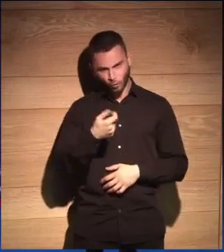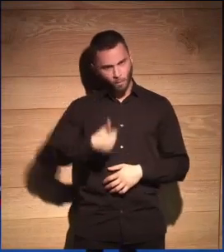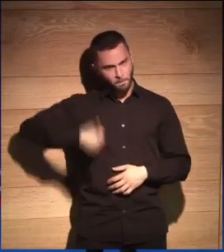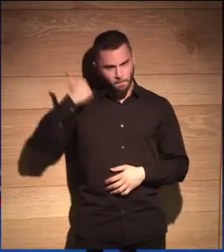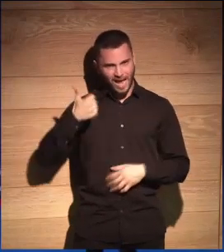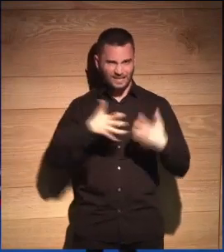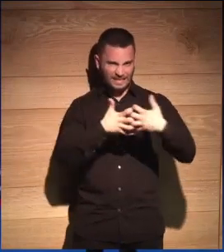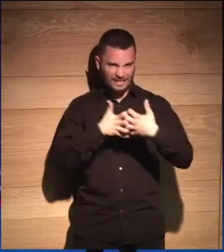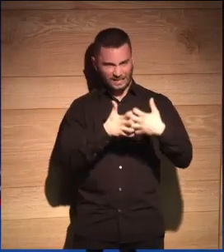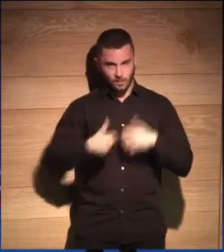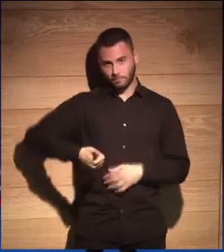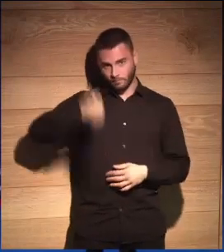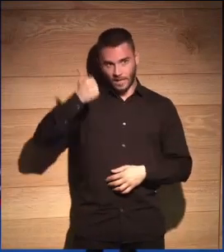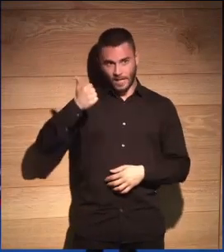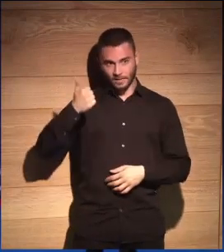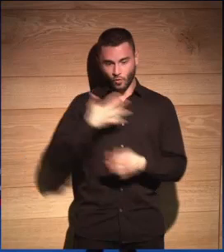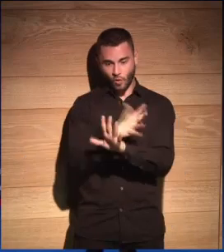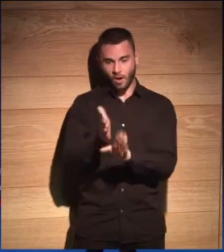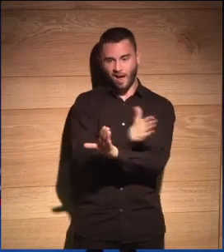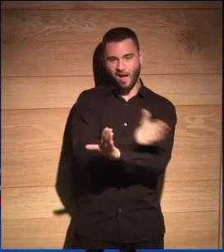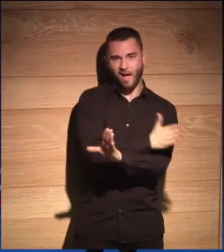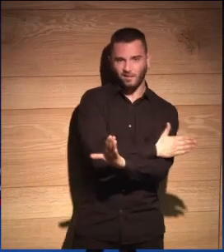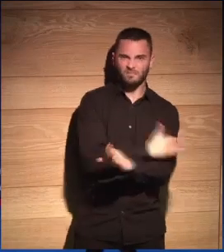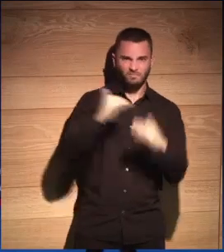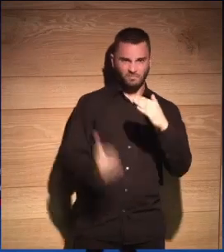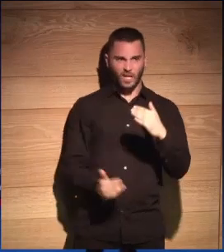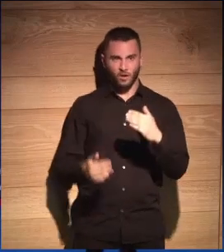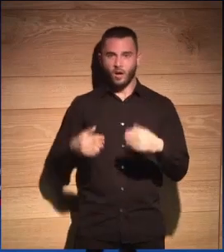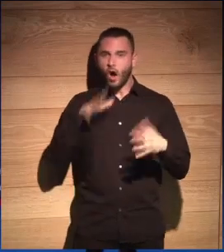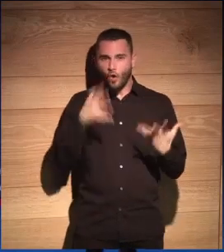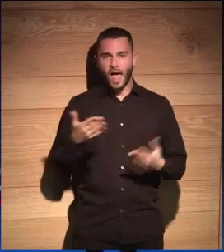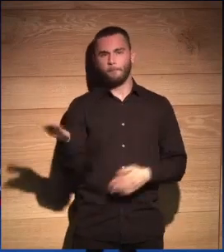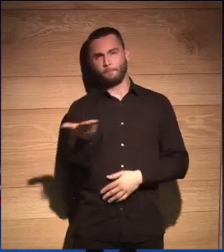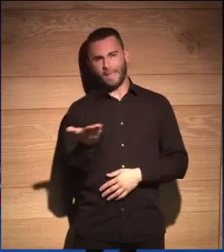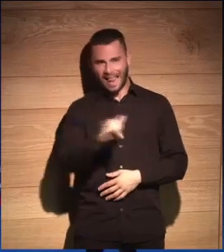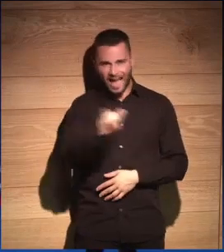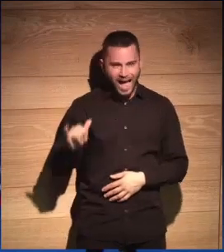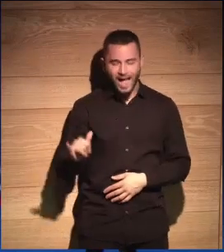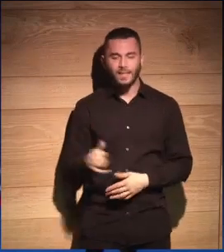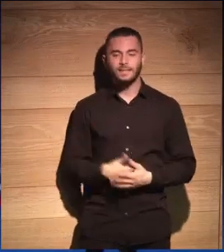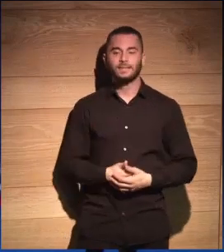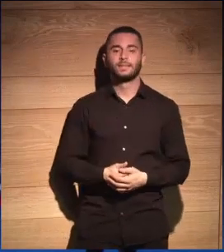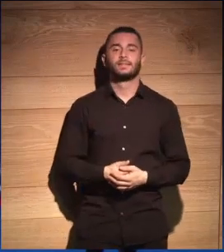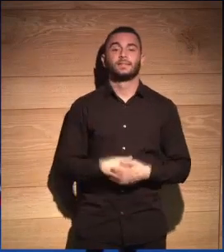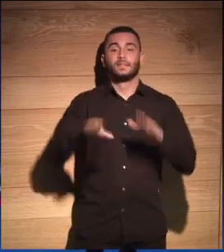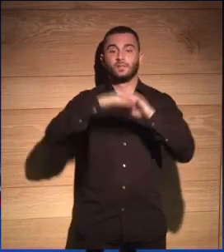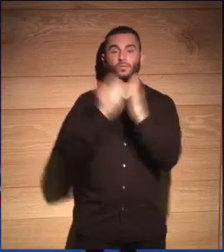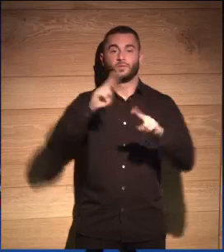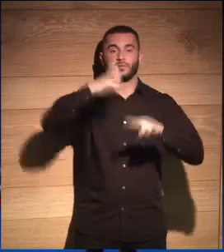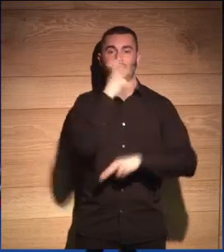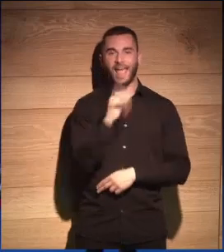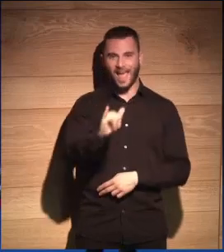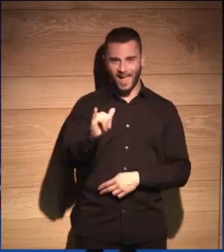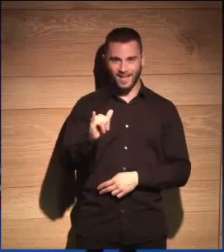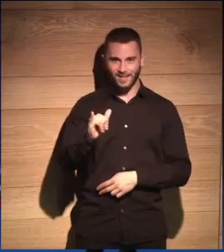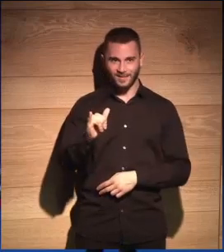tiene un poco más de acción que los anteriores. Ya tenemos peleas, que además es una cosa que está en el universo Blacksad.